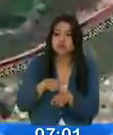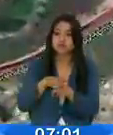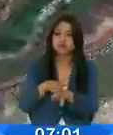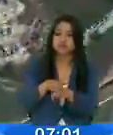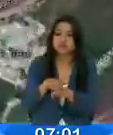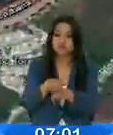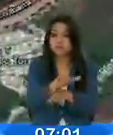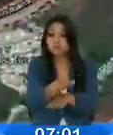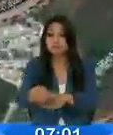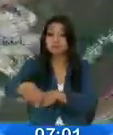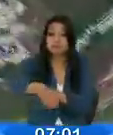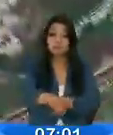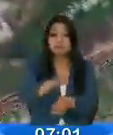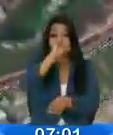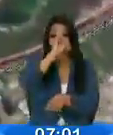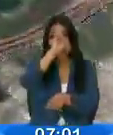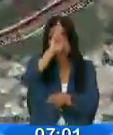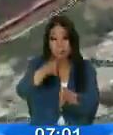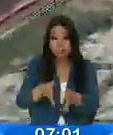que conduce a la autopista